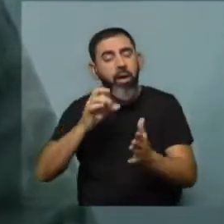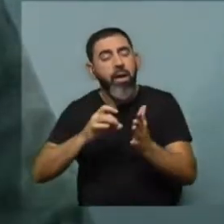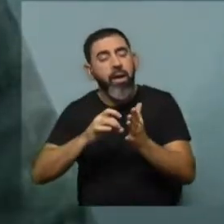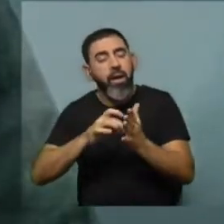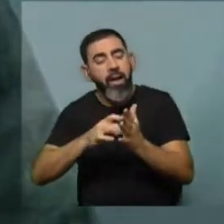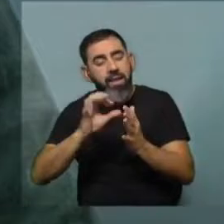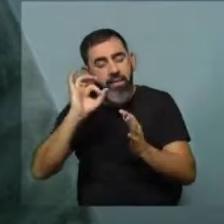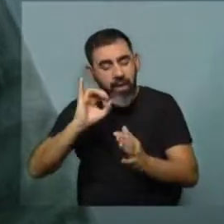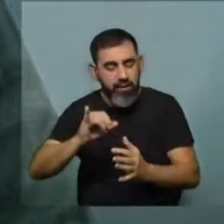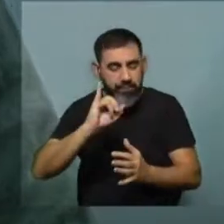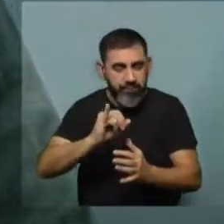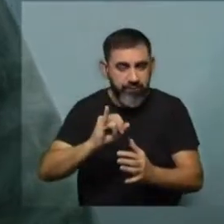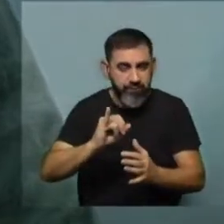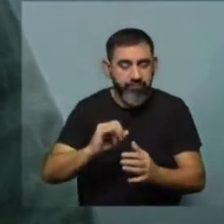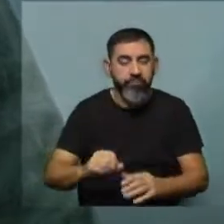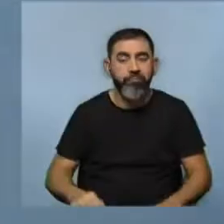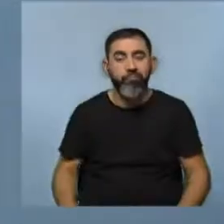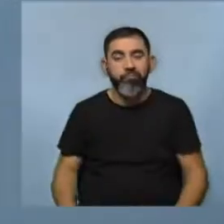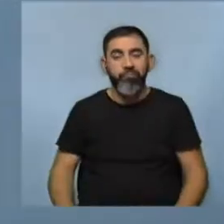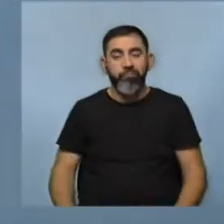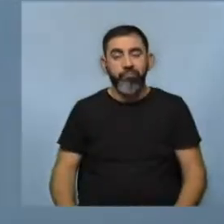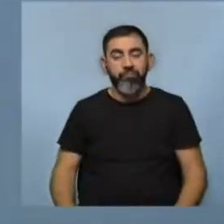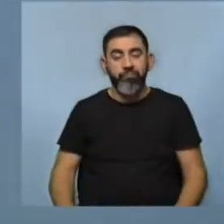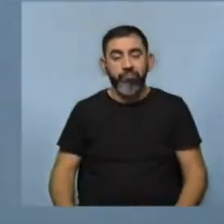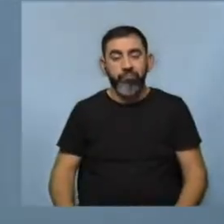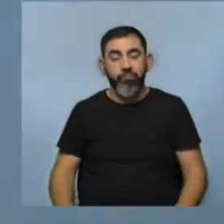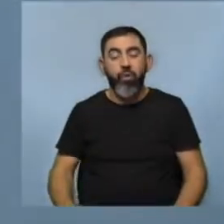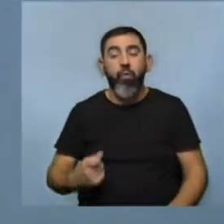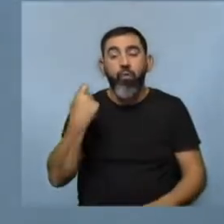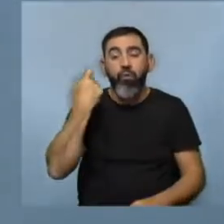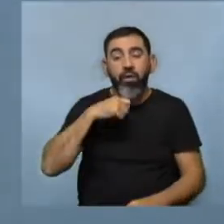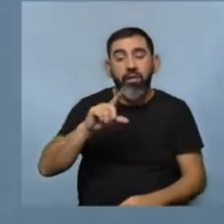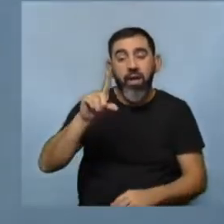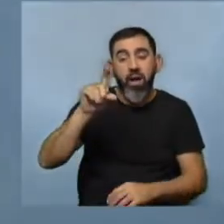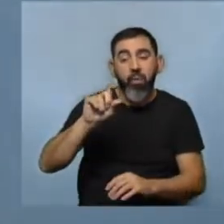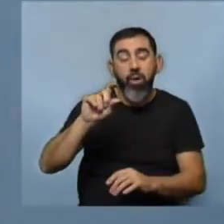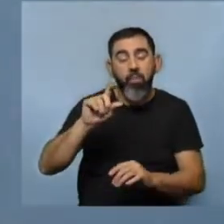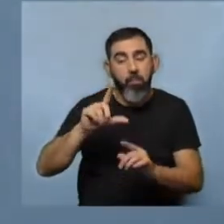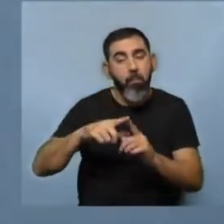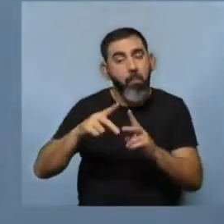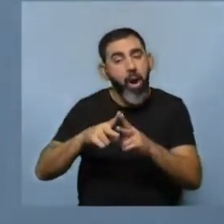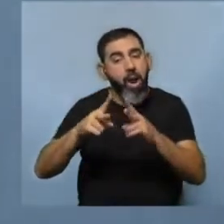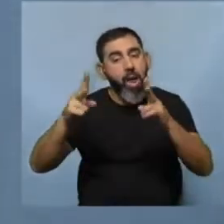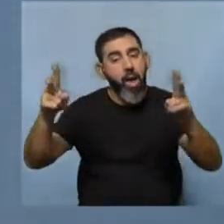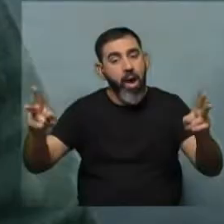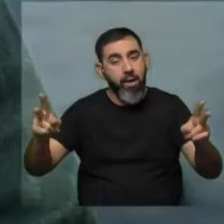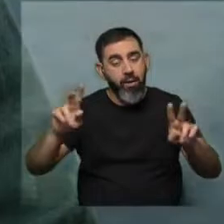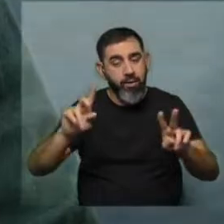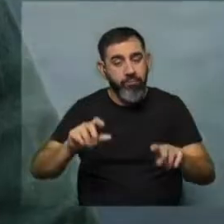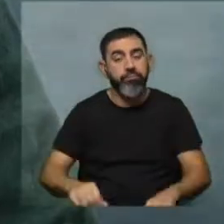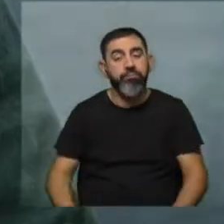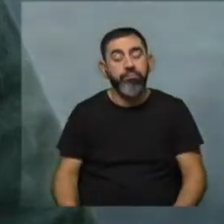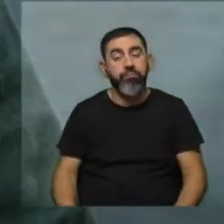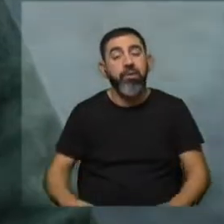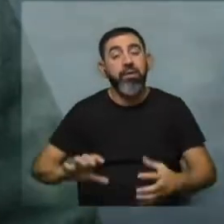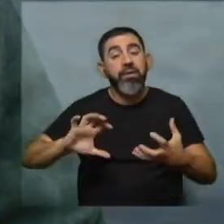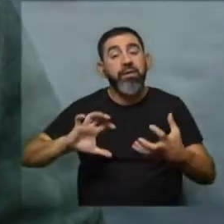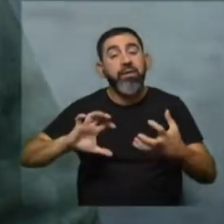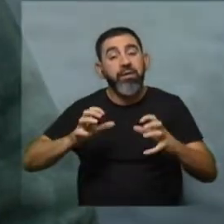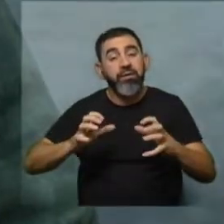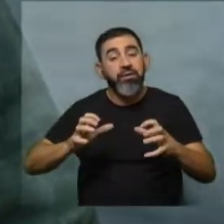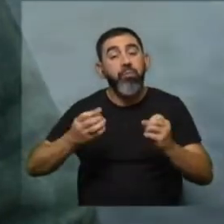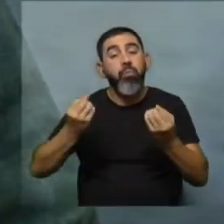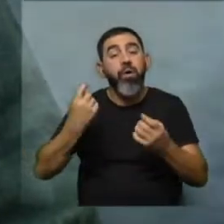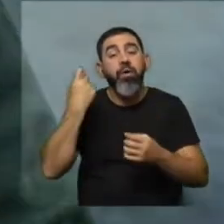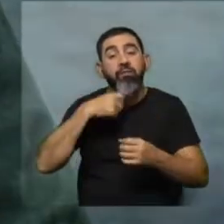también, no tantas, y de falta de agua es la más extensa. Aclaremos que es una crisis provocada